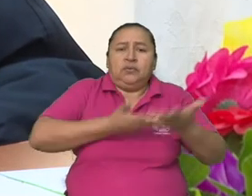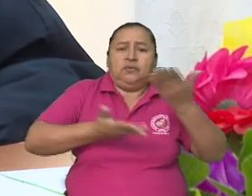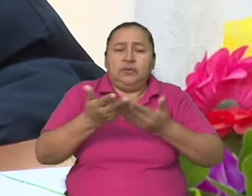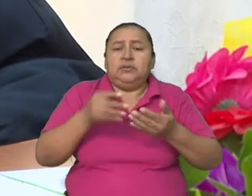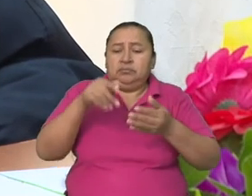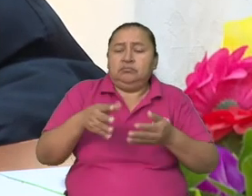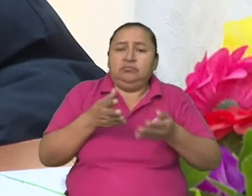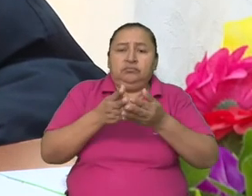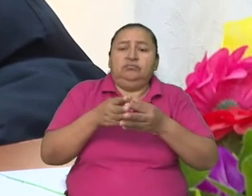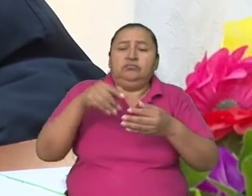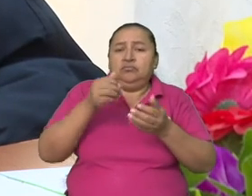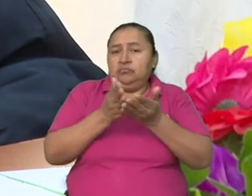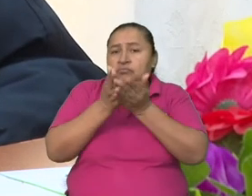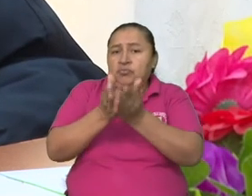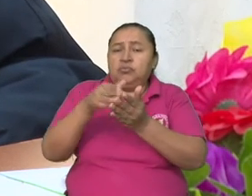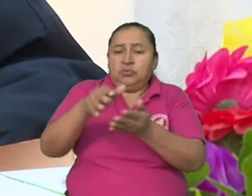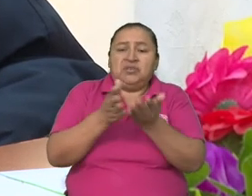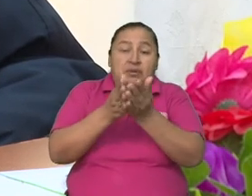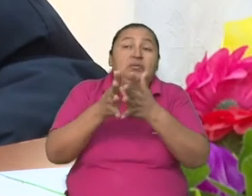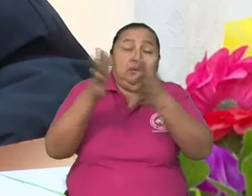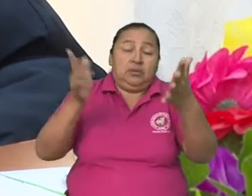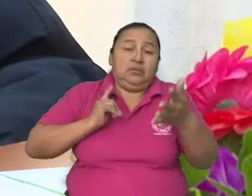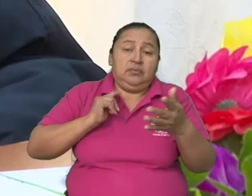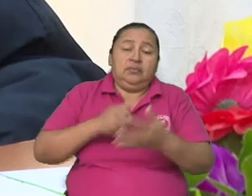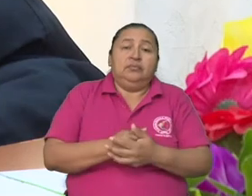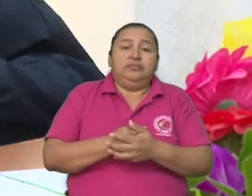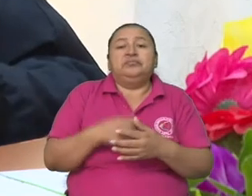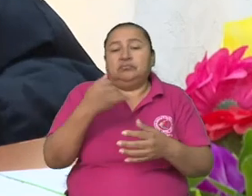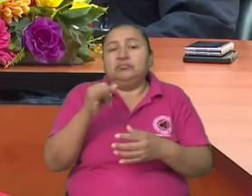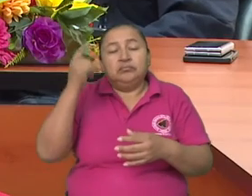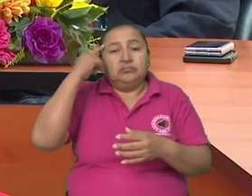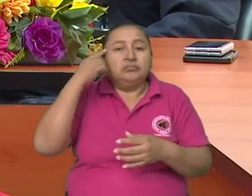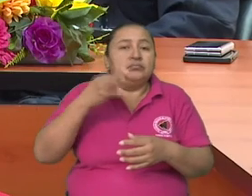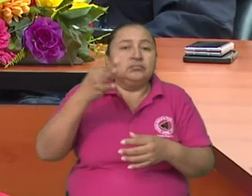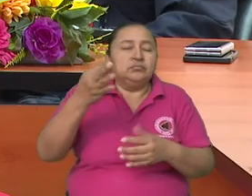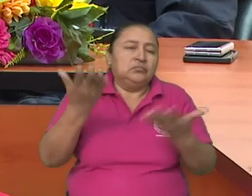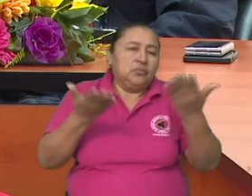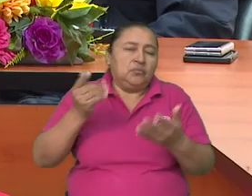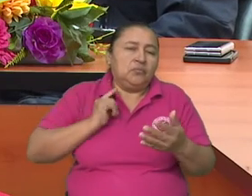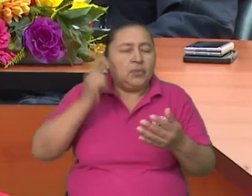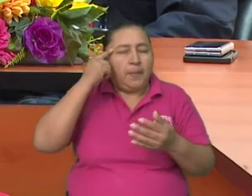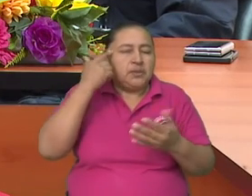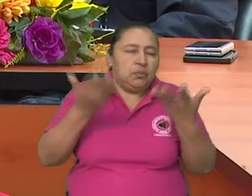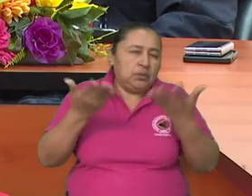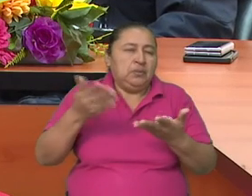vía lacustre con ese barco que tenemos. Así que en el futuro vamos a pensar en un pequeño